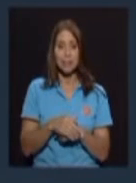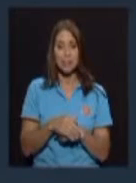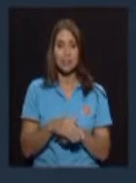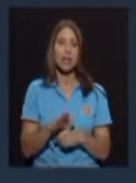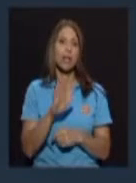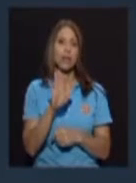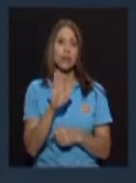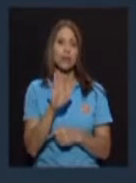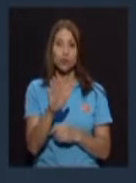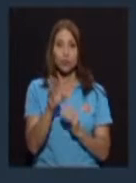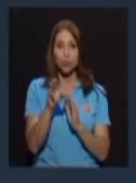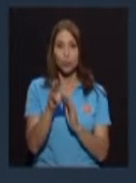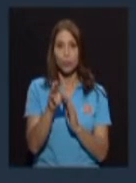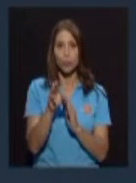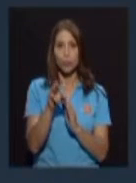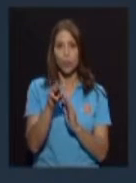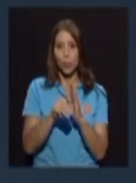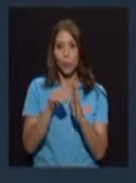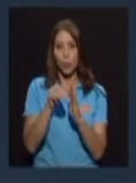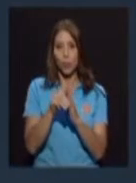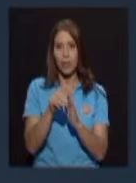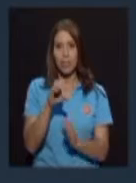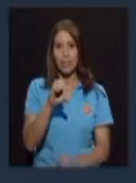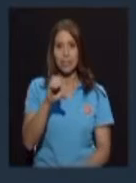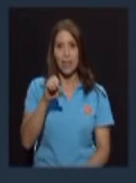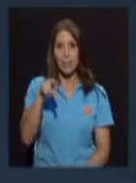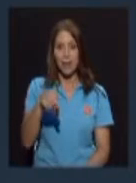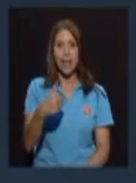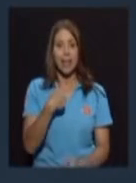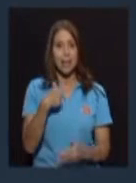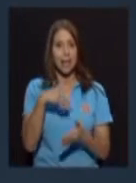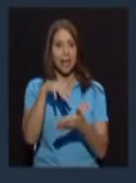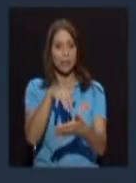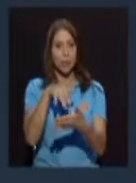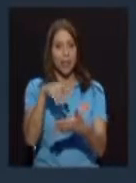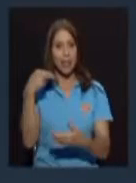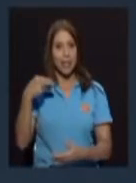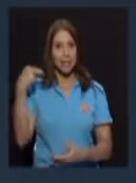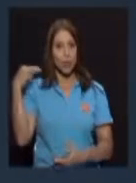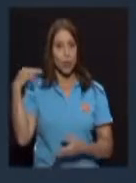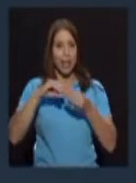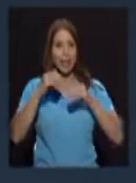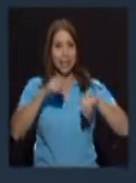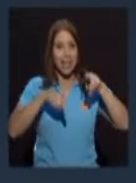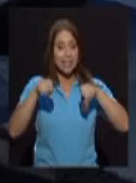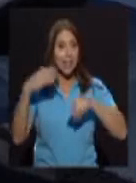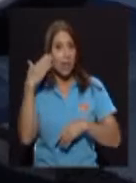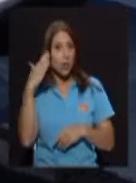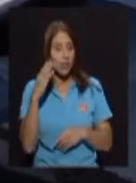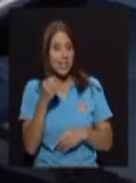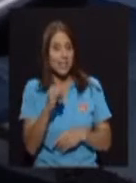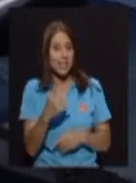su ficha la tiene en el CCP, la tiene la Escuela de Historia y la tiene la Escuela de Estadística. Y no sé si